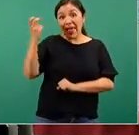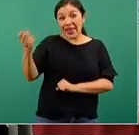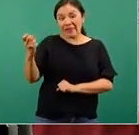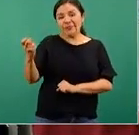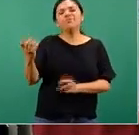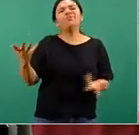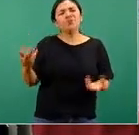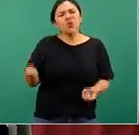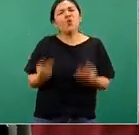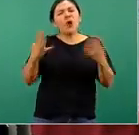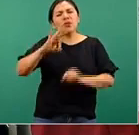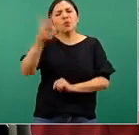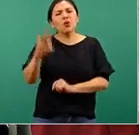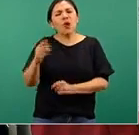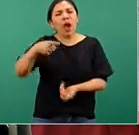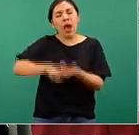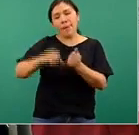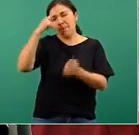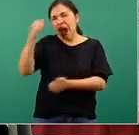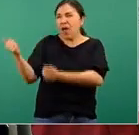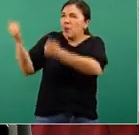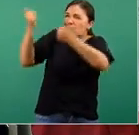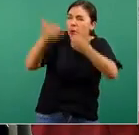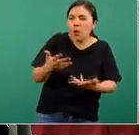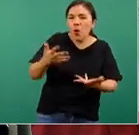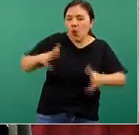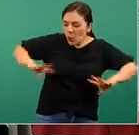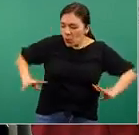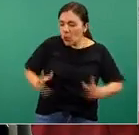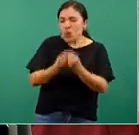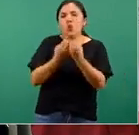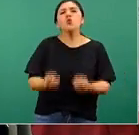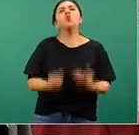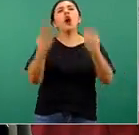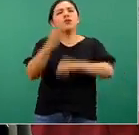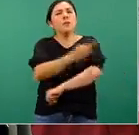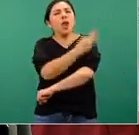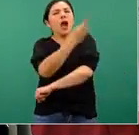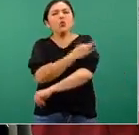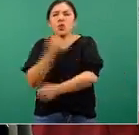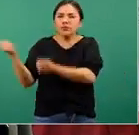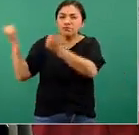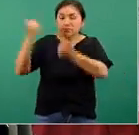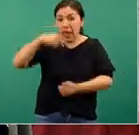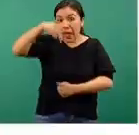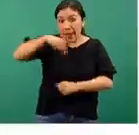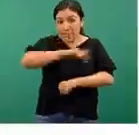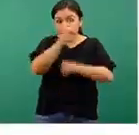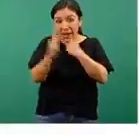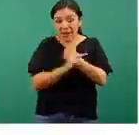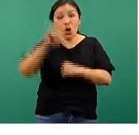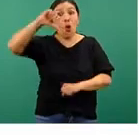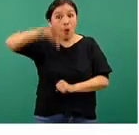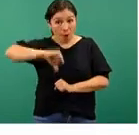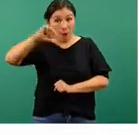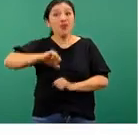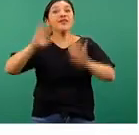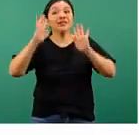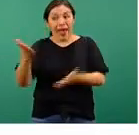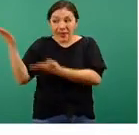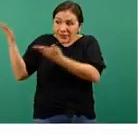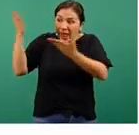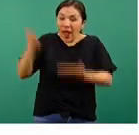qué porcentaje representa respecto a los embarques, la suma de los embarques que han llegado. Hoy fue día de